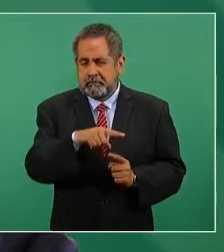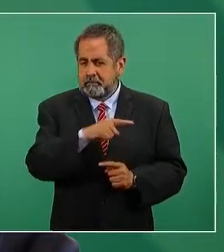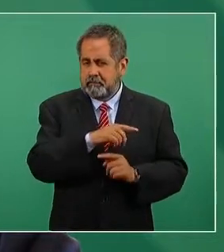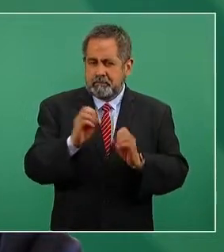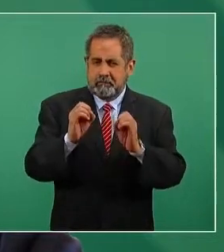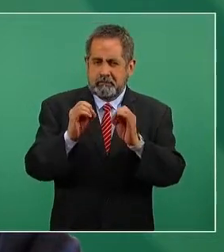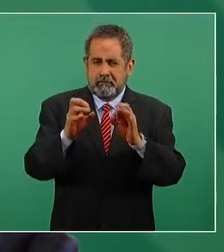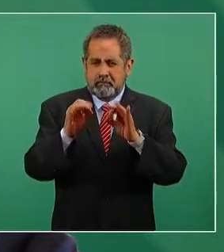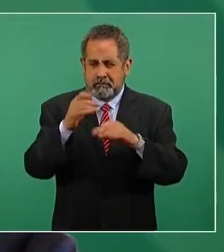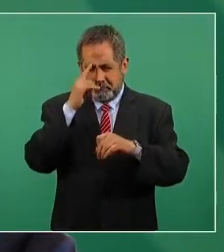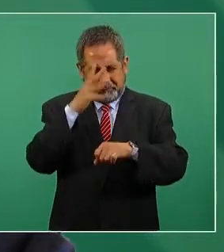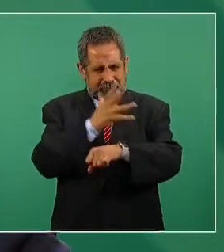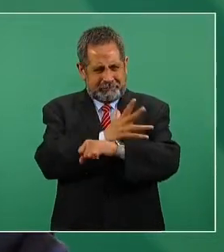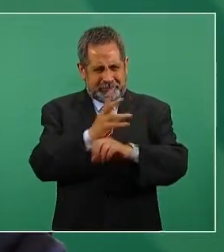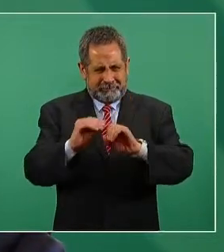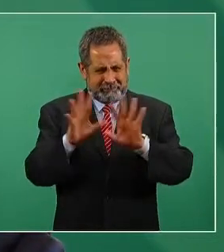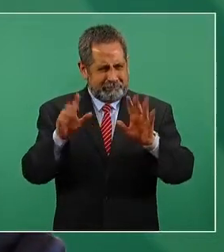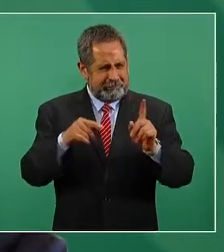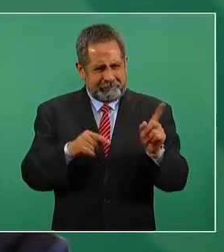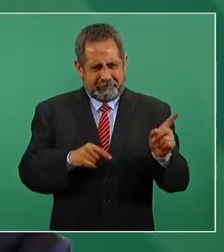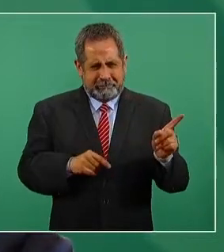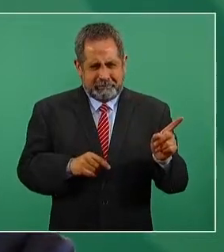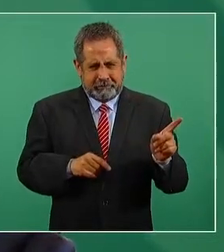Oficina de la Transparencia,